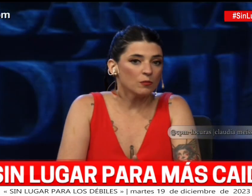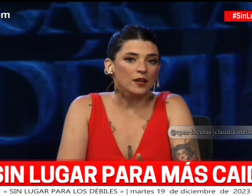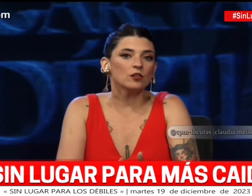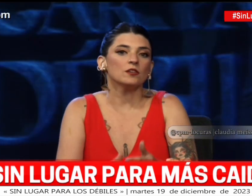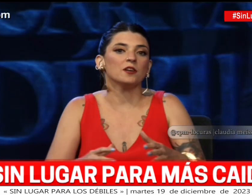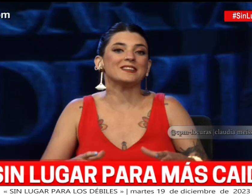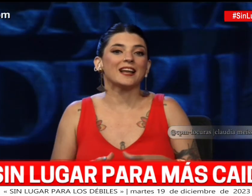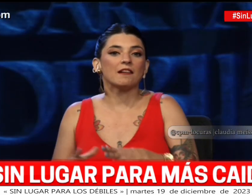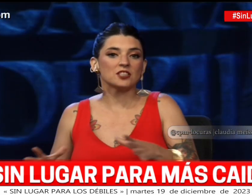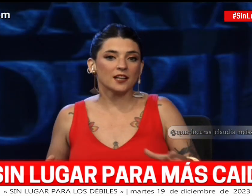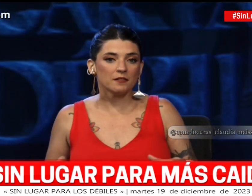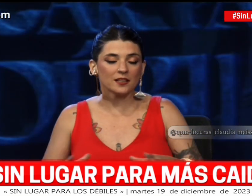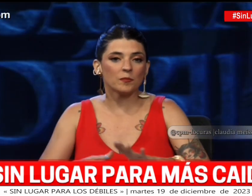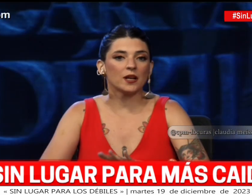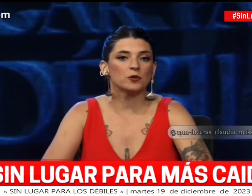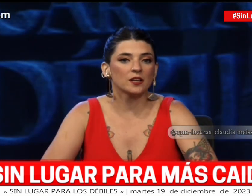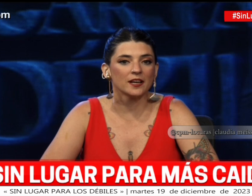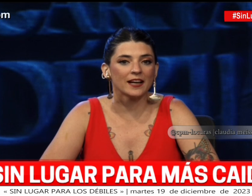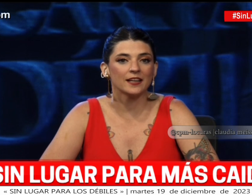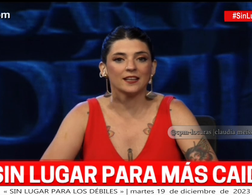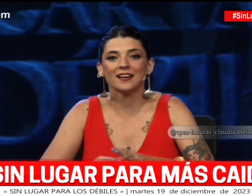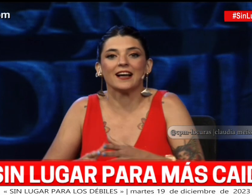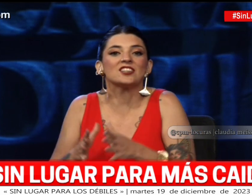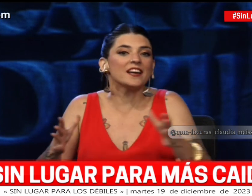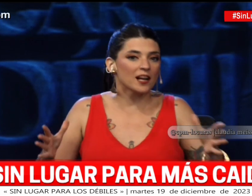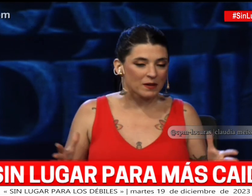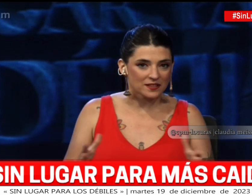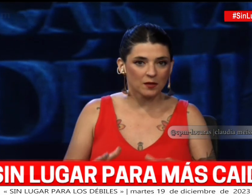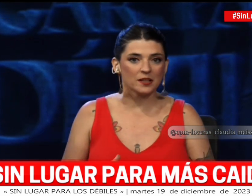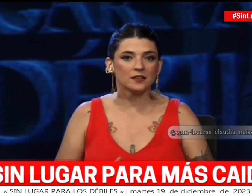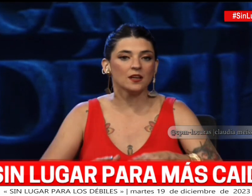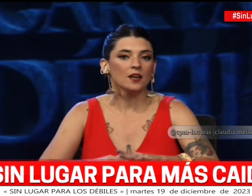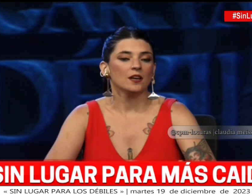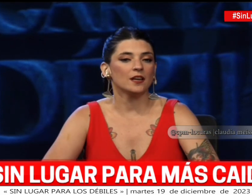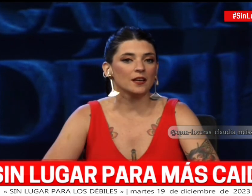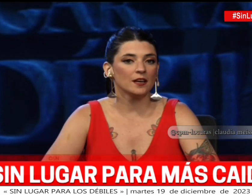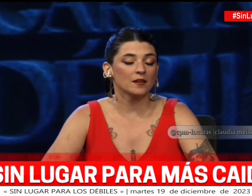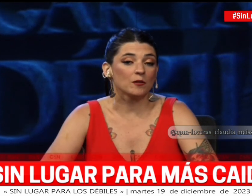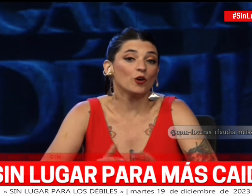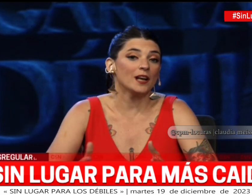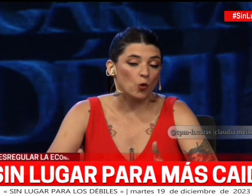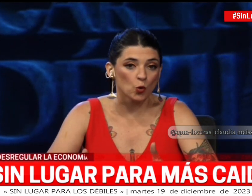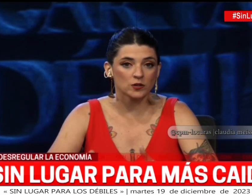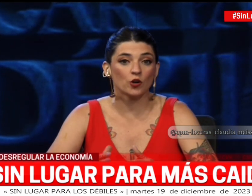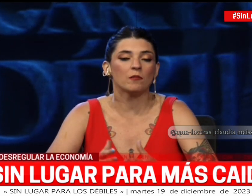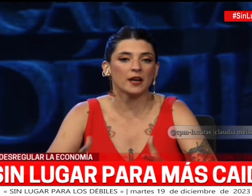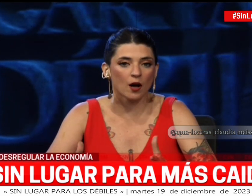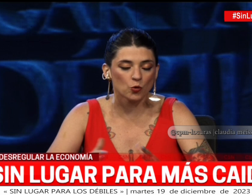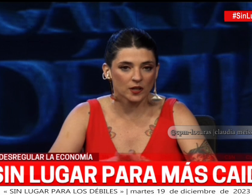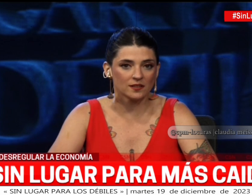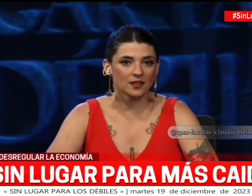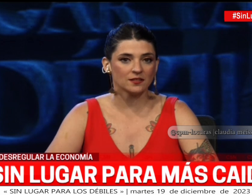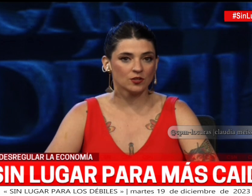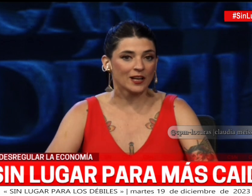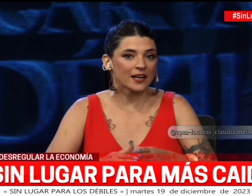capital humo iba a tener la billetera abierta para proteger a quienes calleran básicamente eh con el ajuste con el Mega